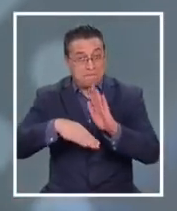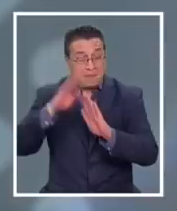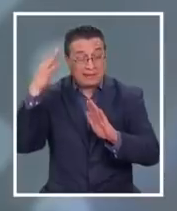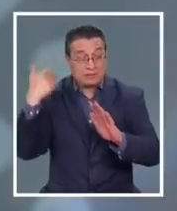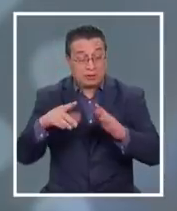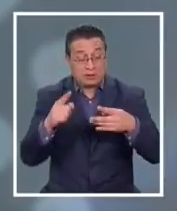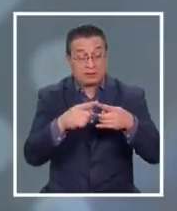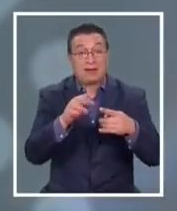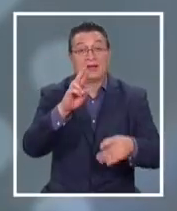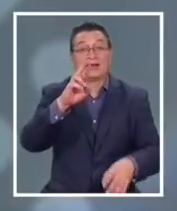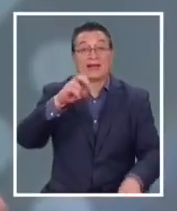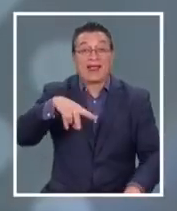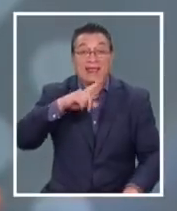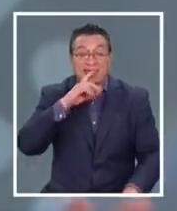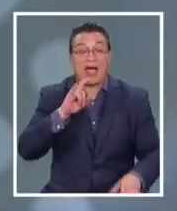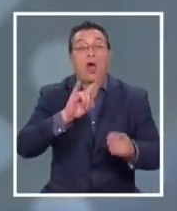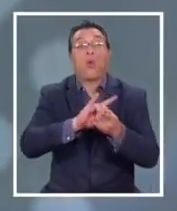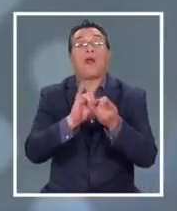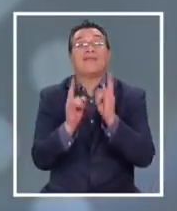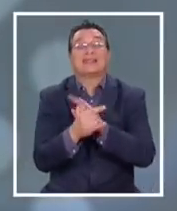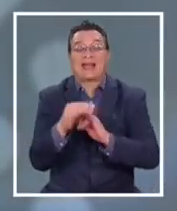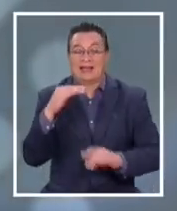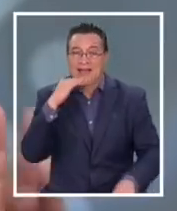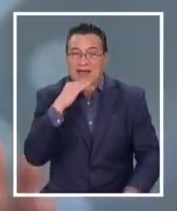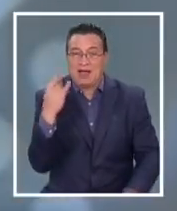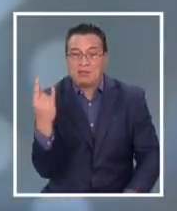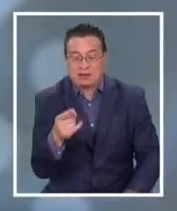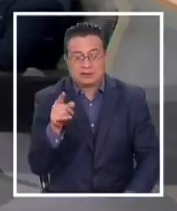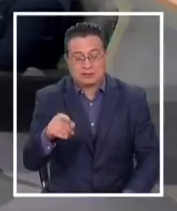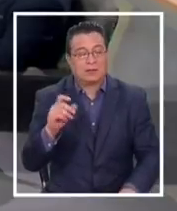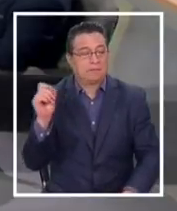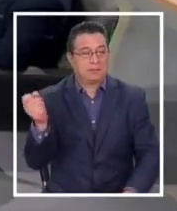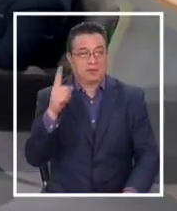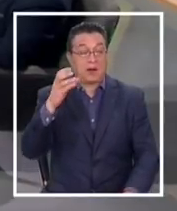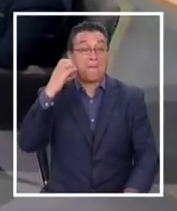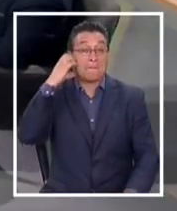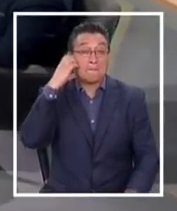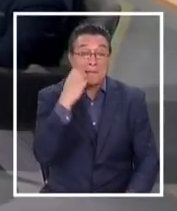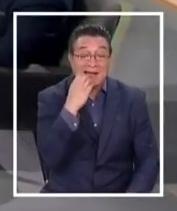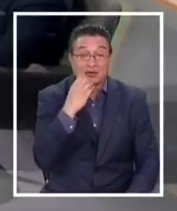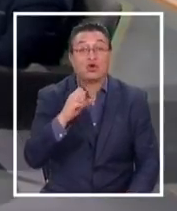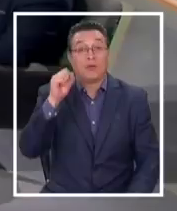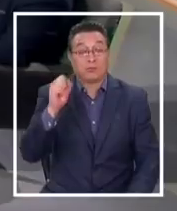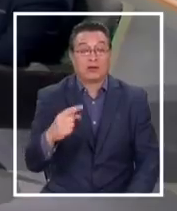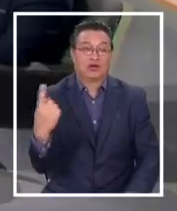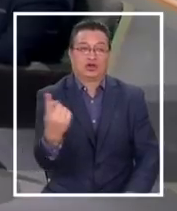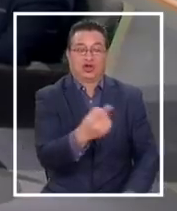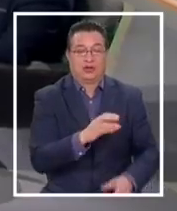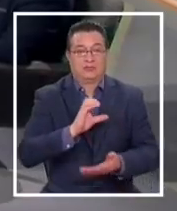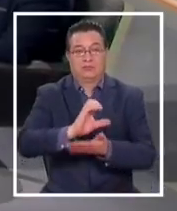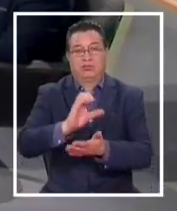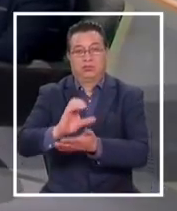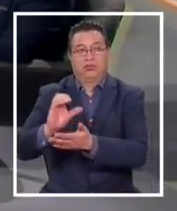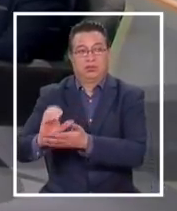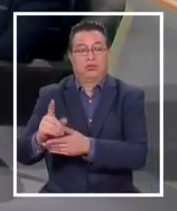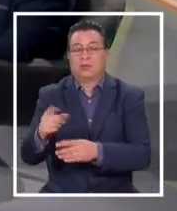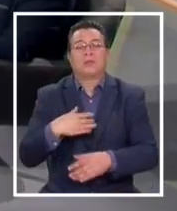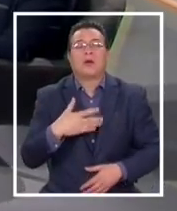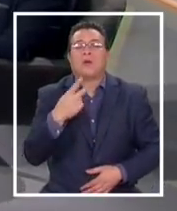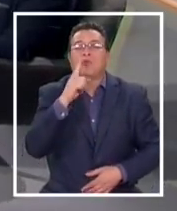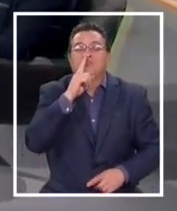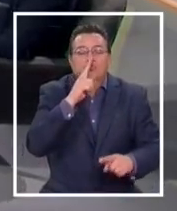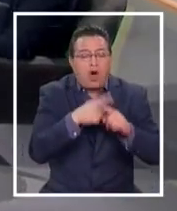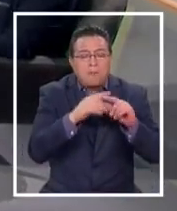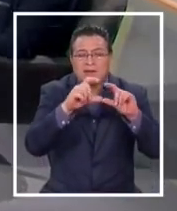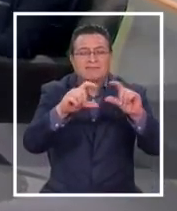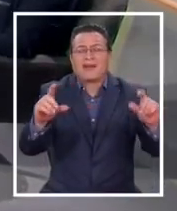agenda la renta universal de emergencia. Esa es la tarea número uno, que en mayo los chilenos puedan recibir esta renta universal. A mí me da lo mismo el nombre,